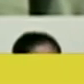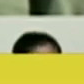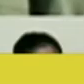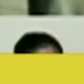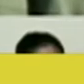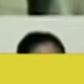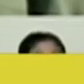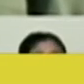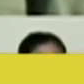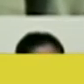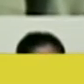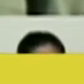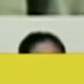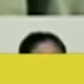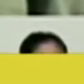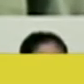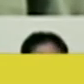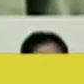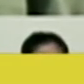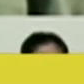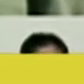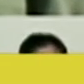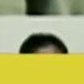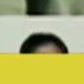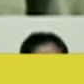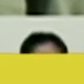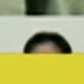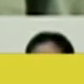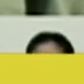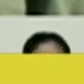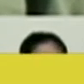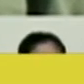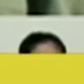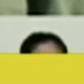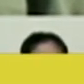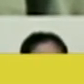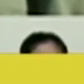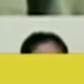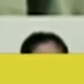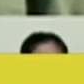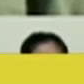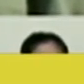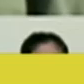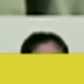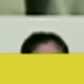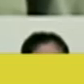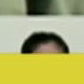activos, educados, disciplinados y adiestrados, con el elevado espíritu de cuerpo, inspirado en los valores de la